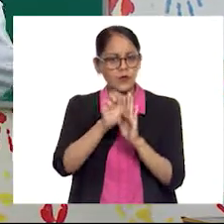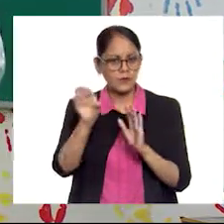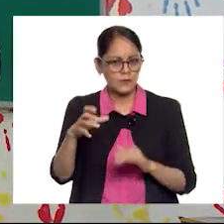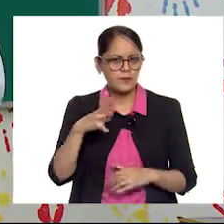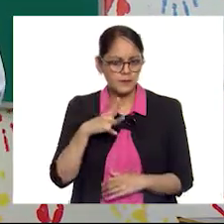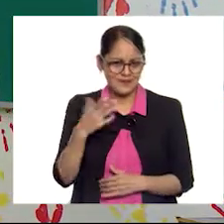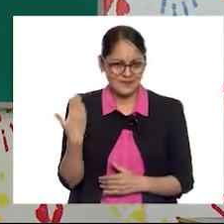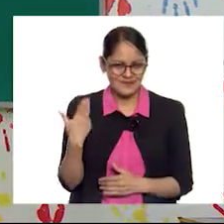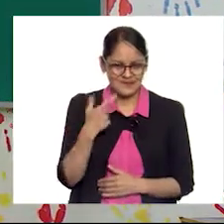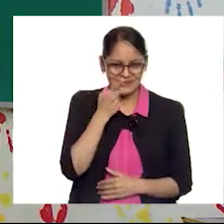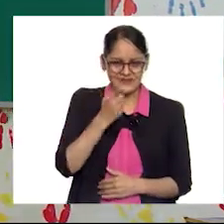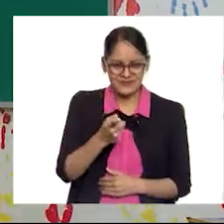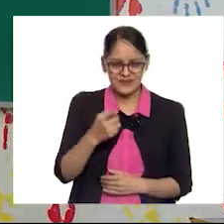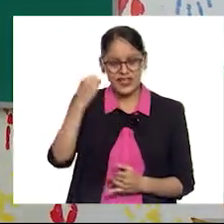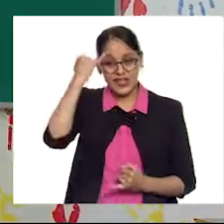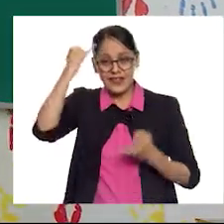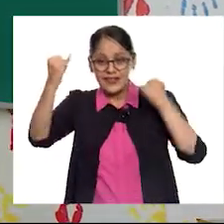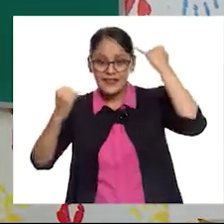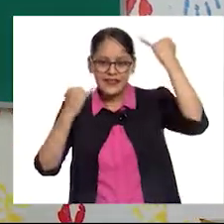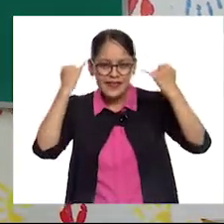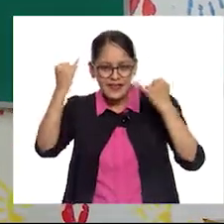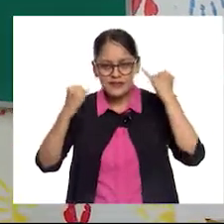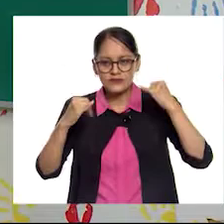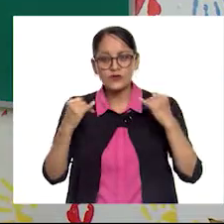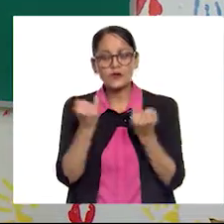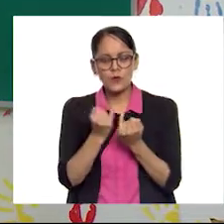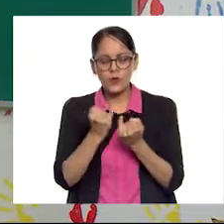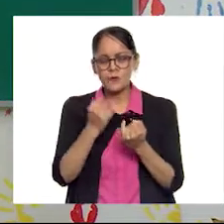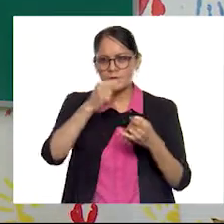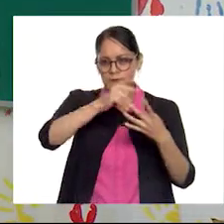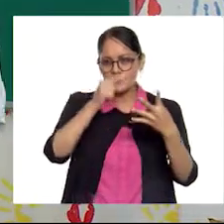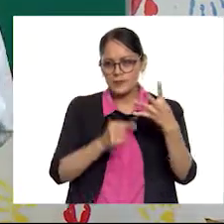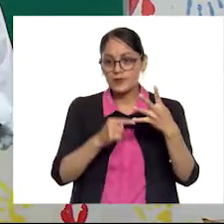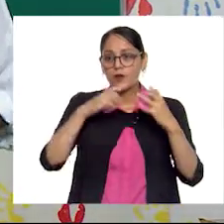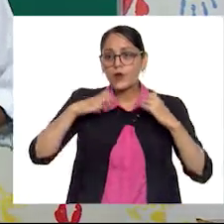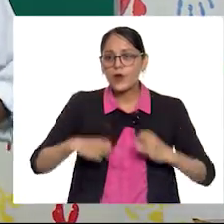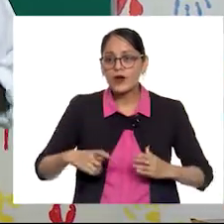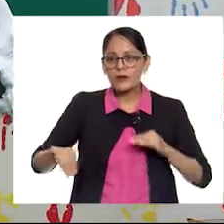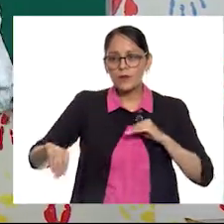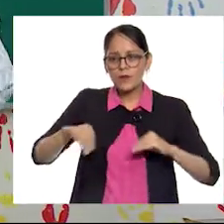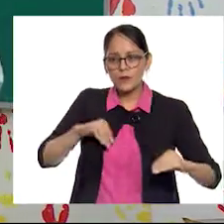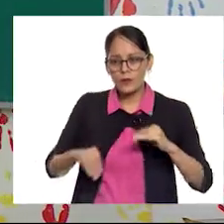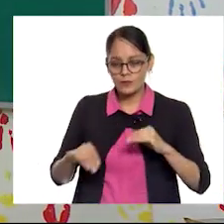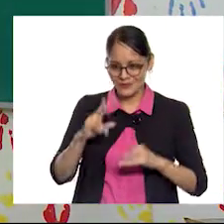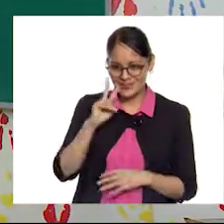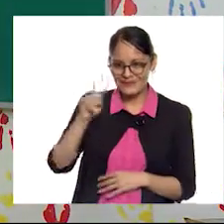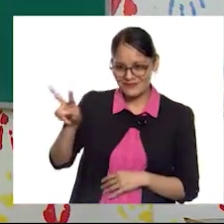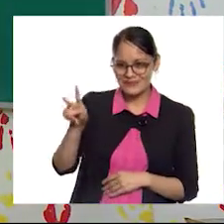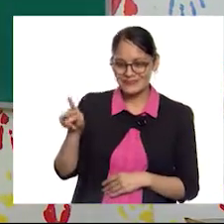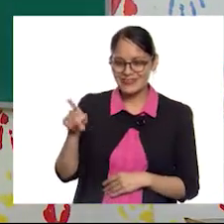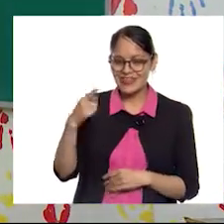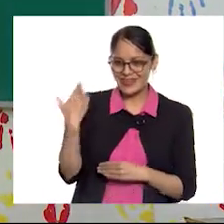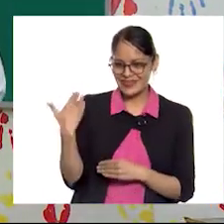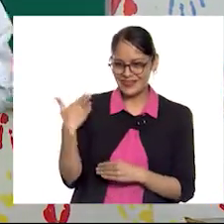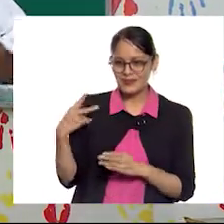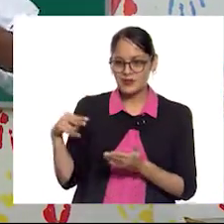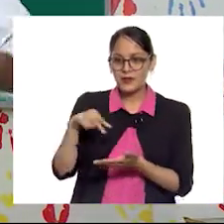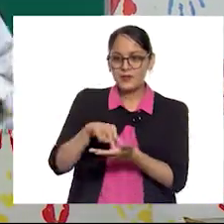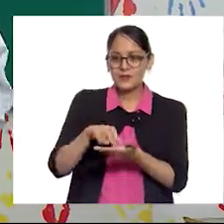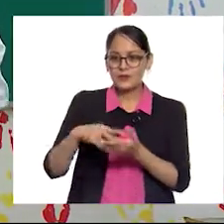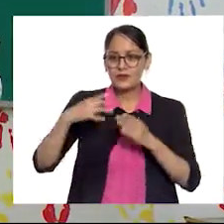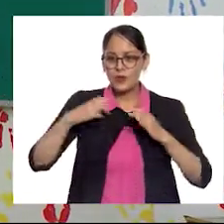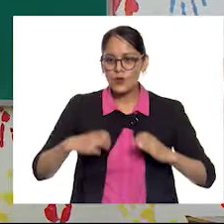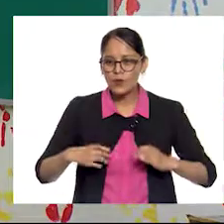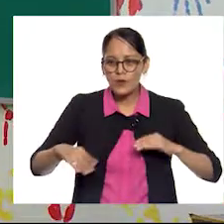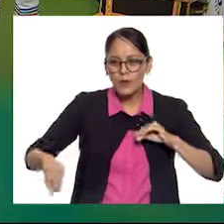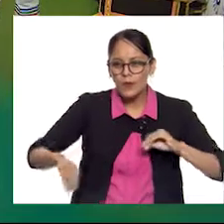incluye lo que comentaba, nuestra creatividad y también elementos y sobre todo el movimiento del cuerpo. Te diste cuenta que para ellos poderlo representar se